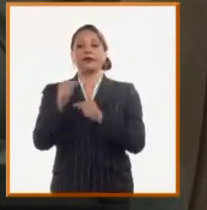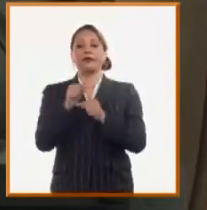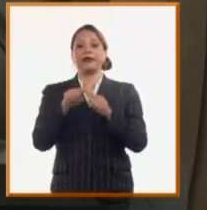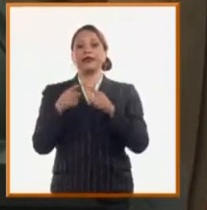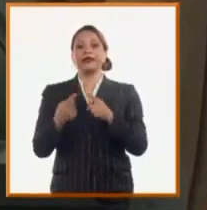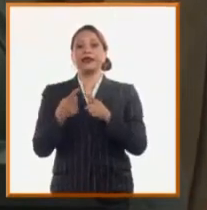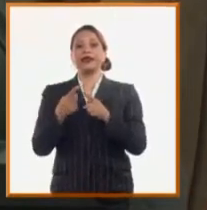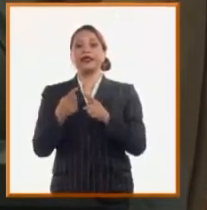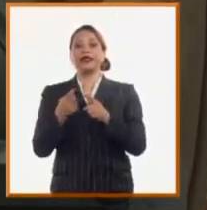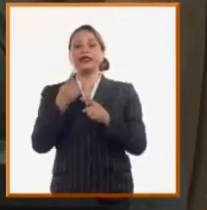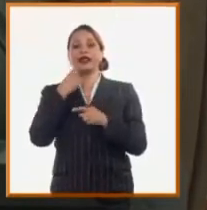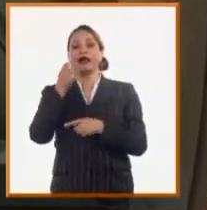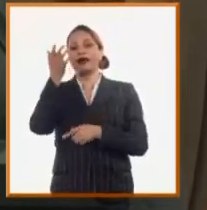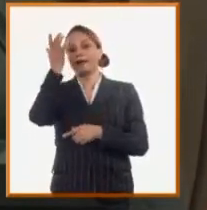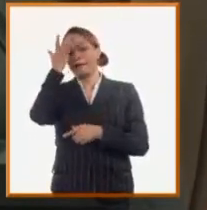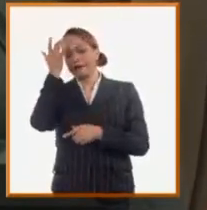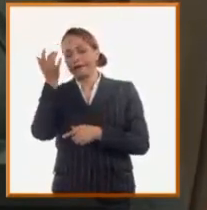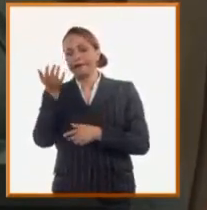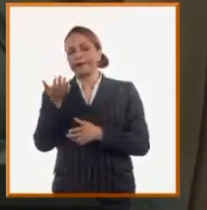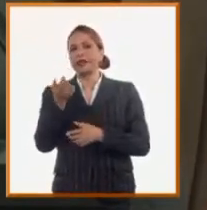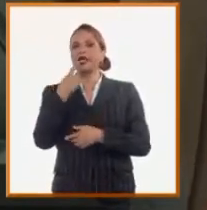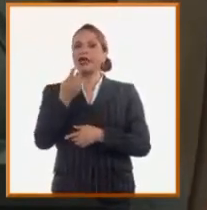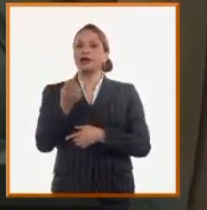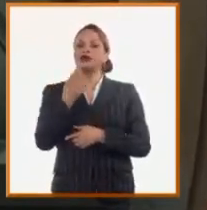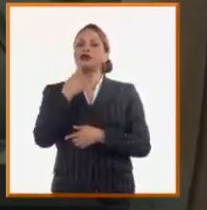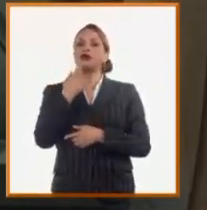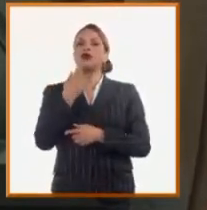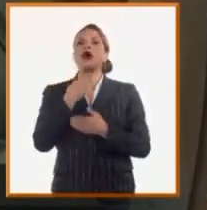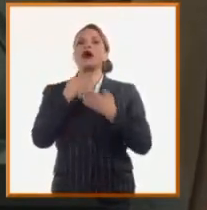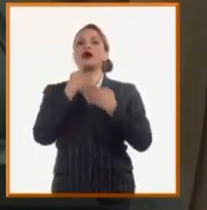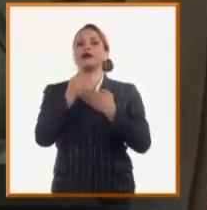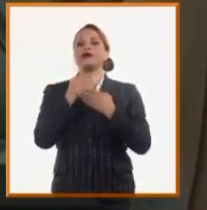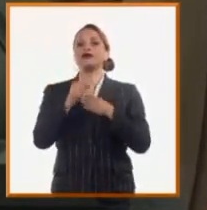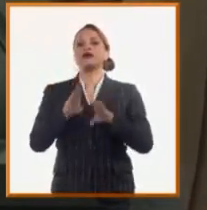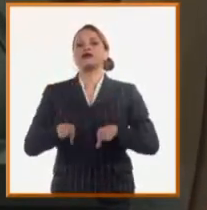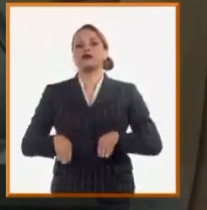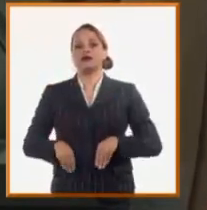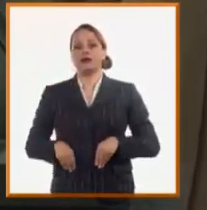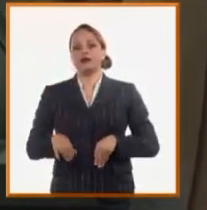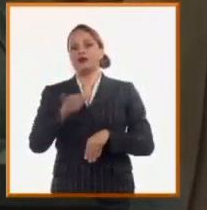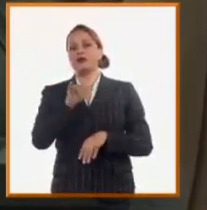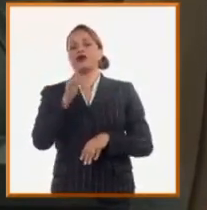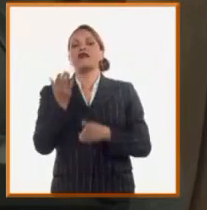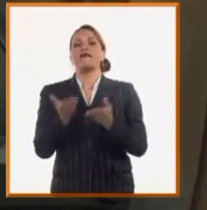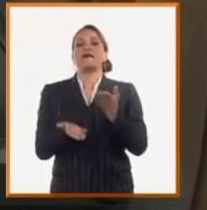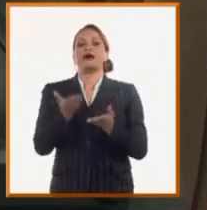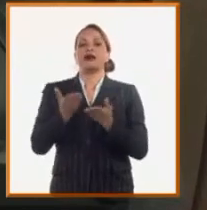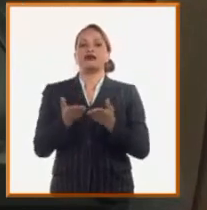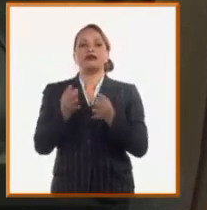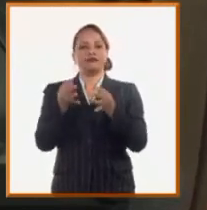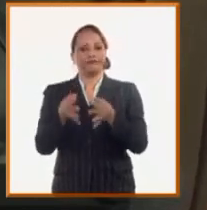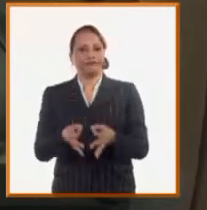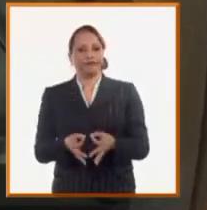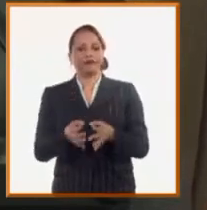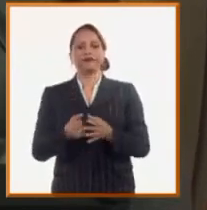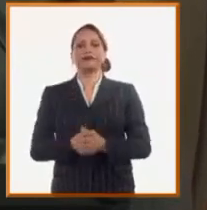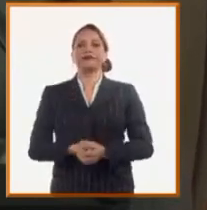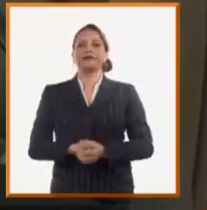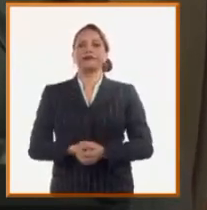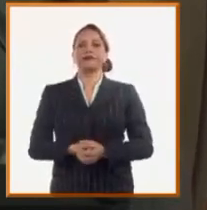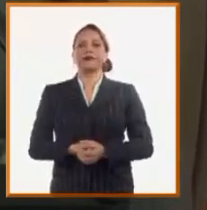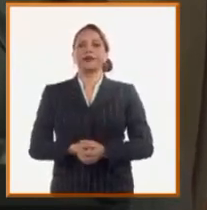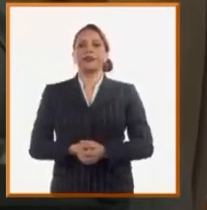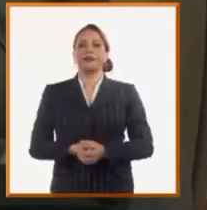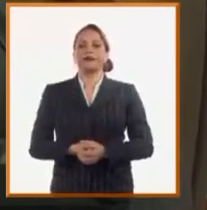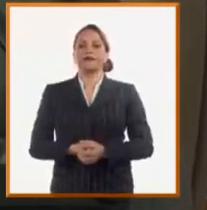desde el valor de la vergüenza, nos lleva a asumir cosas, pero también vamos a hacer los balances adecuados. Yo creo